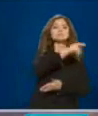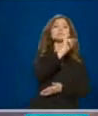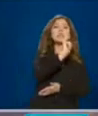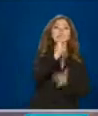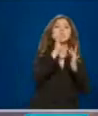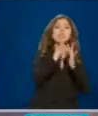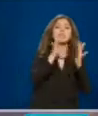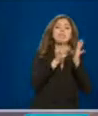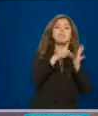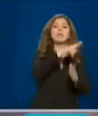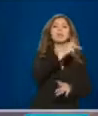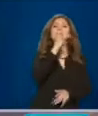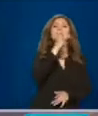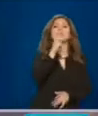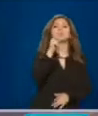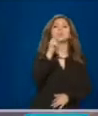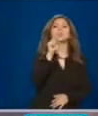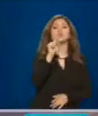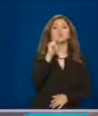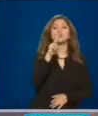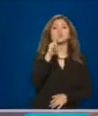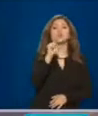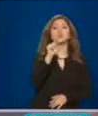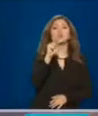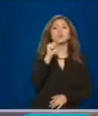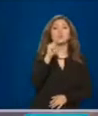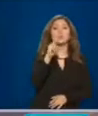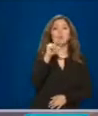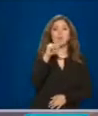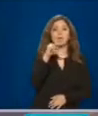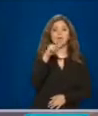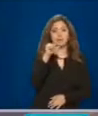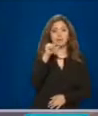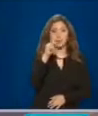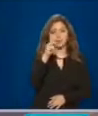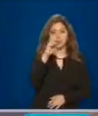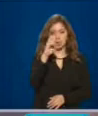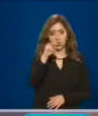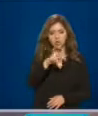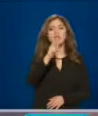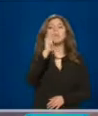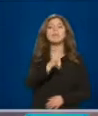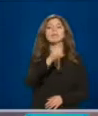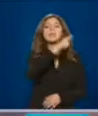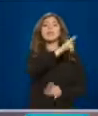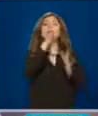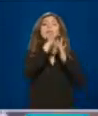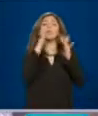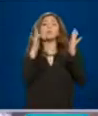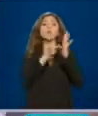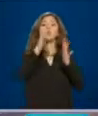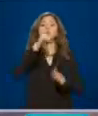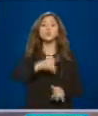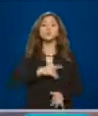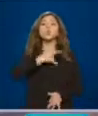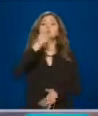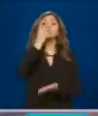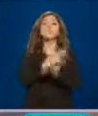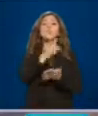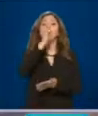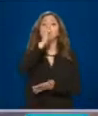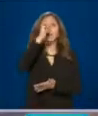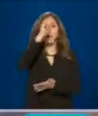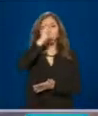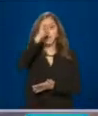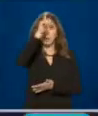llama transubstanciación. Para el resto de denominaciones cristianas, Jesús no está presente más que espiritualmente Así es. en la